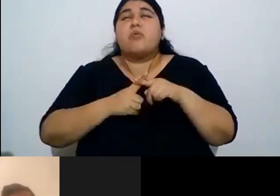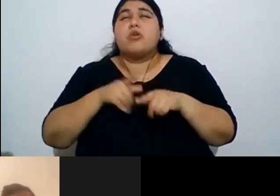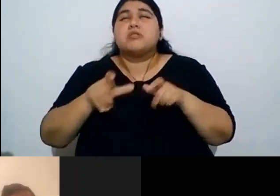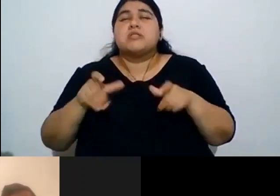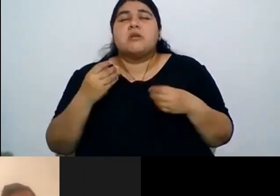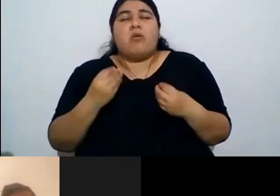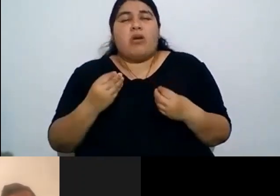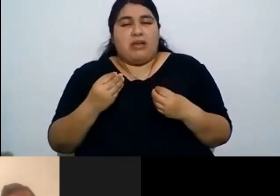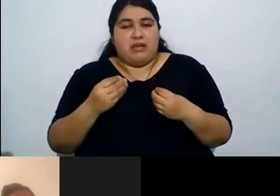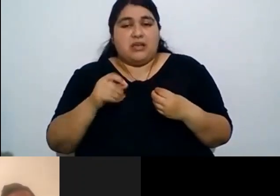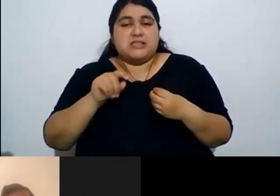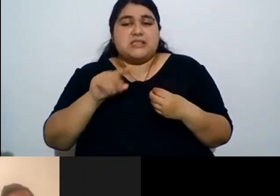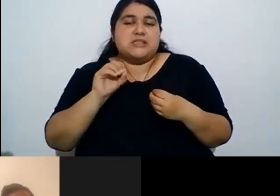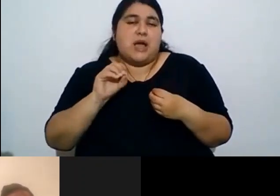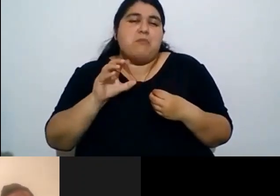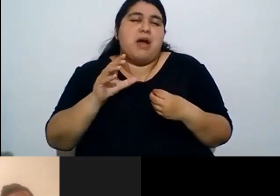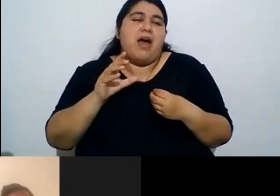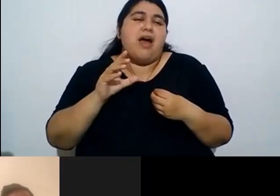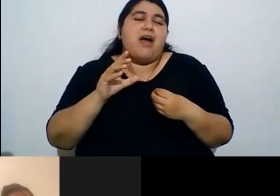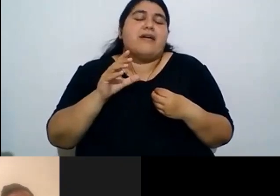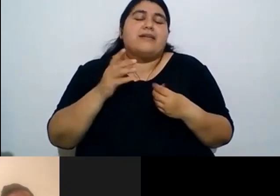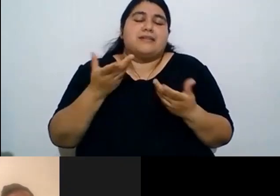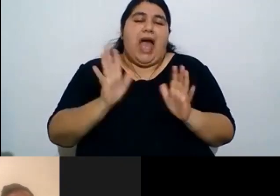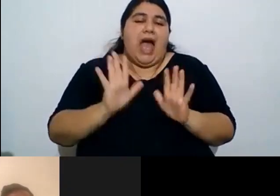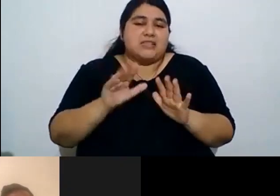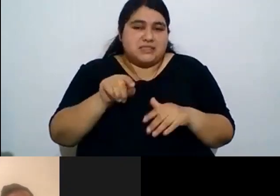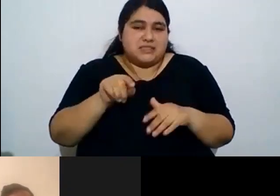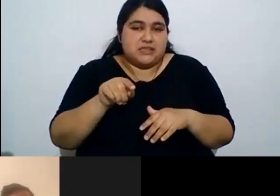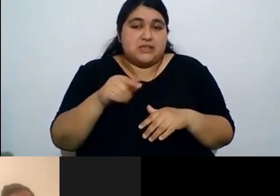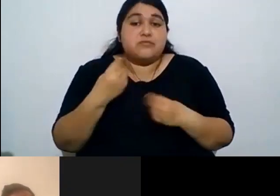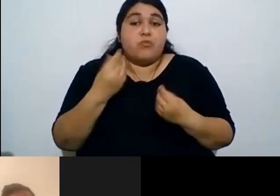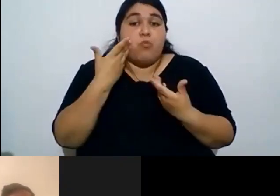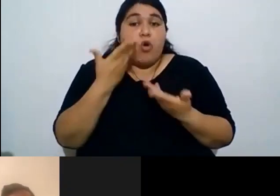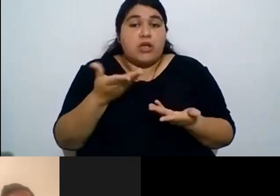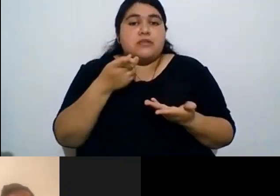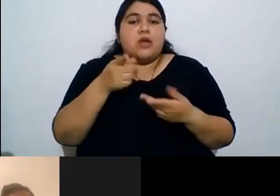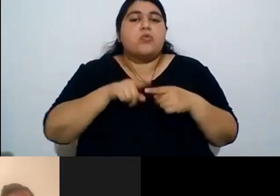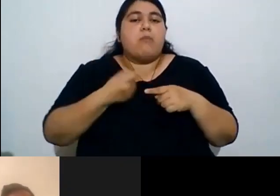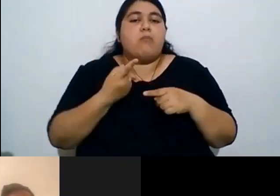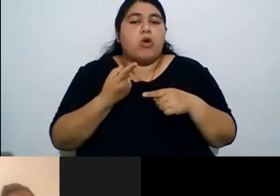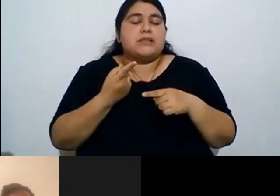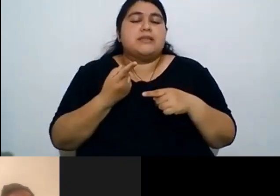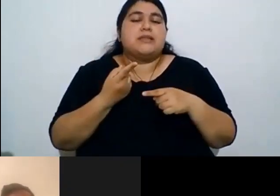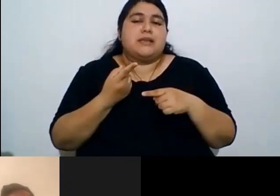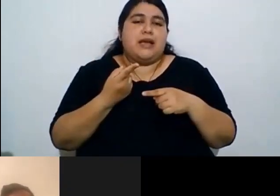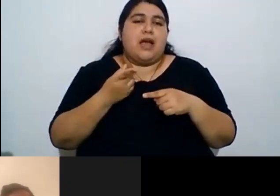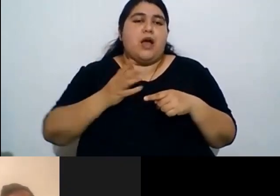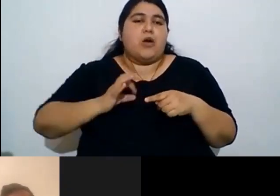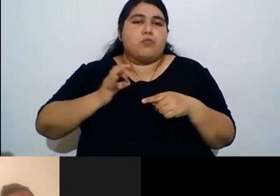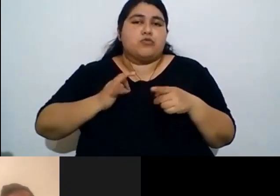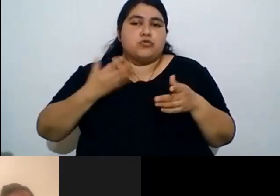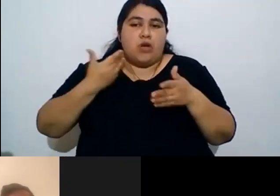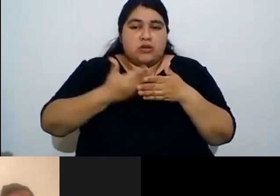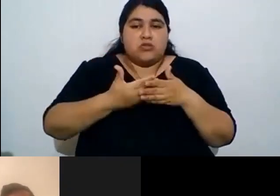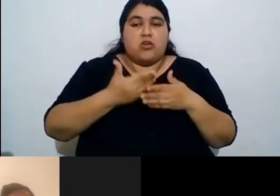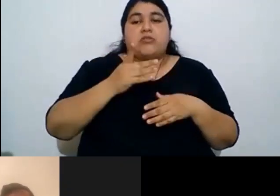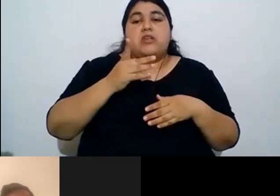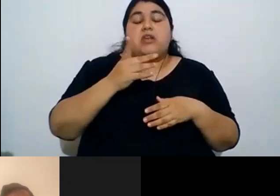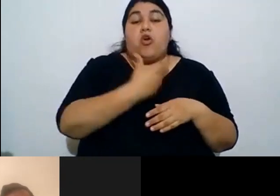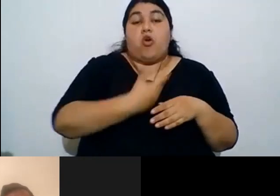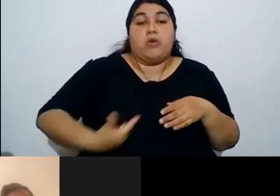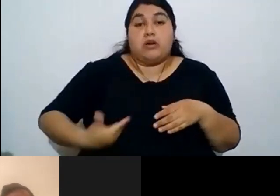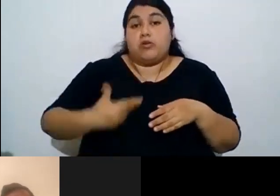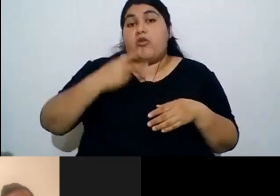positivos, mal llamados así, son una política que hubo durante el gobierno del 2008, del 2002